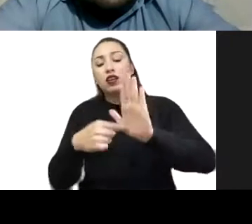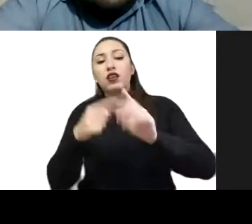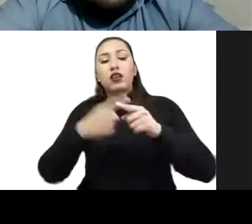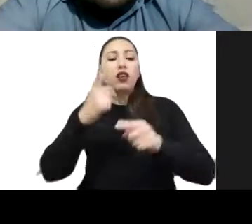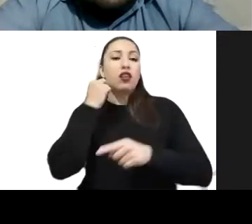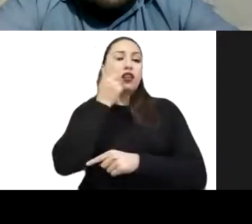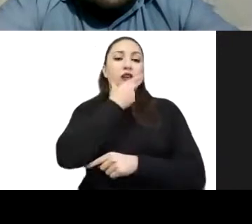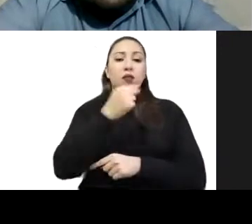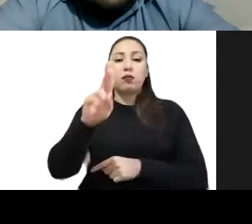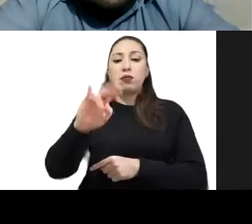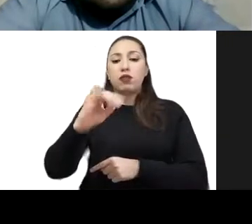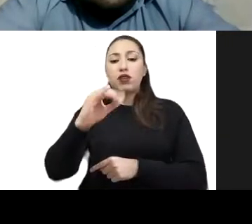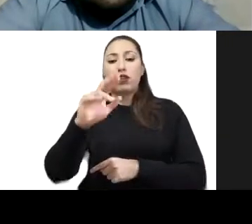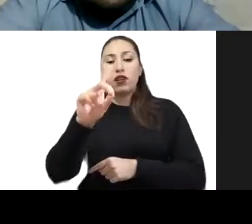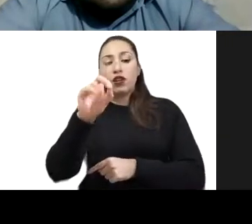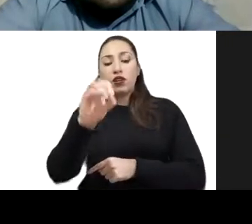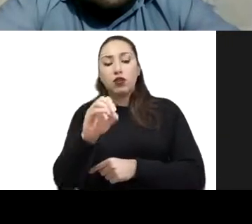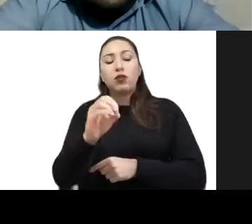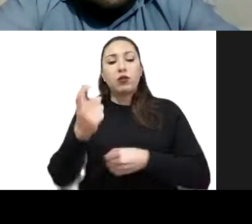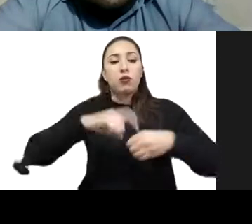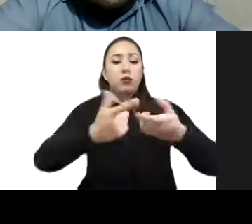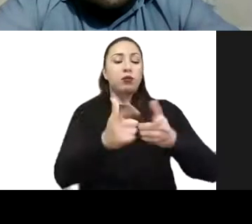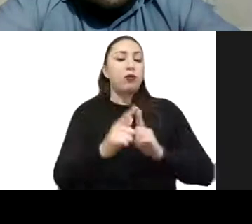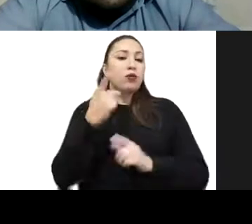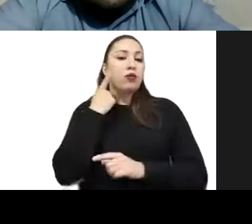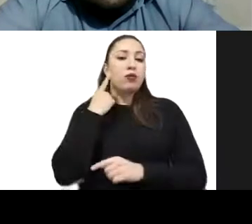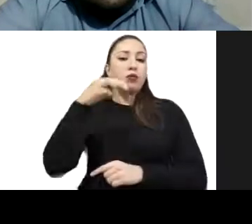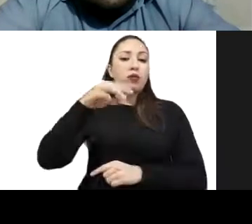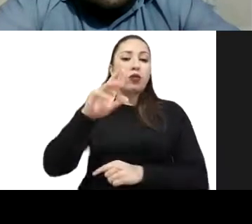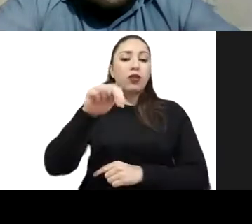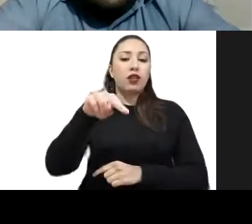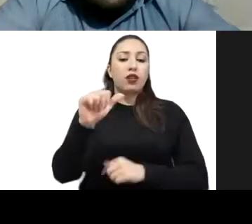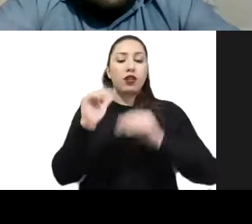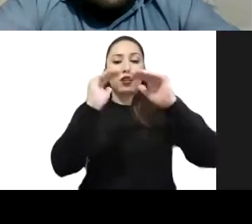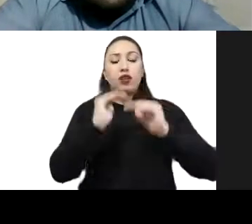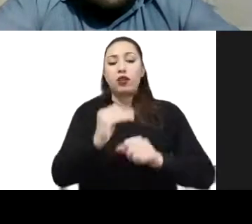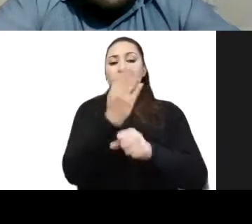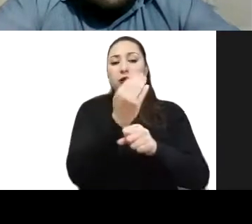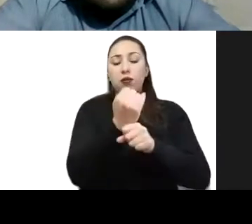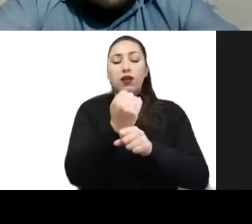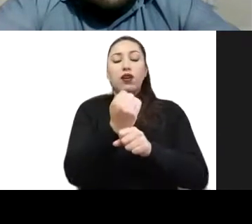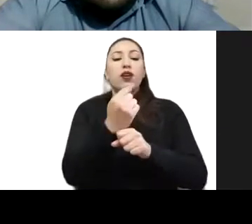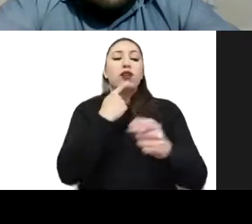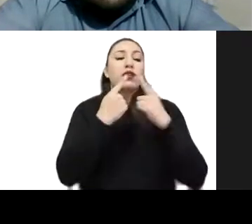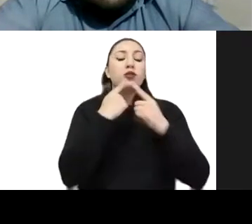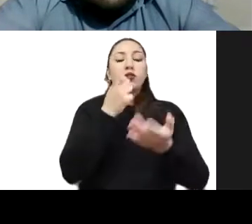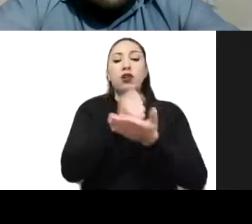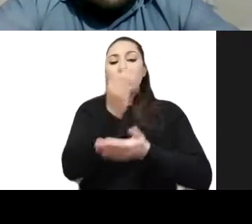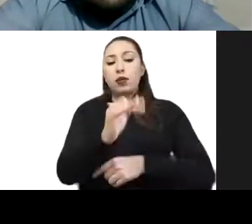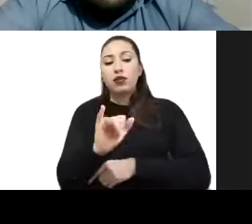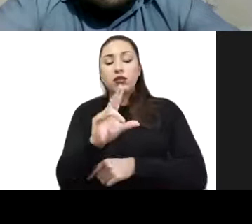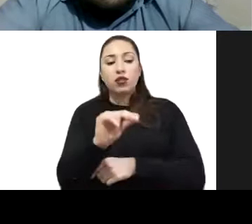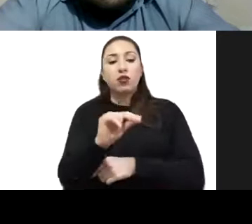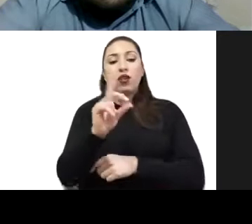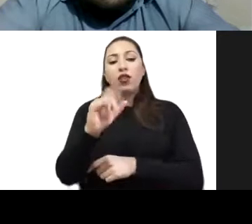Ricardo Fuentes Gómez del Grupo Parlamentario de Morena. 9. Discusión, análisis y, en su caso, aprobación del dictamen